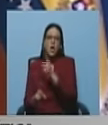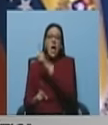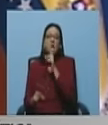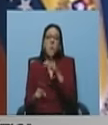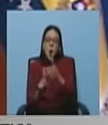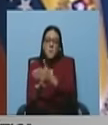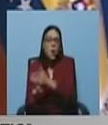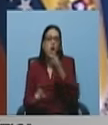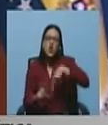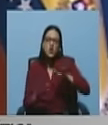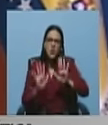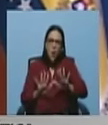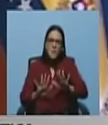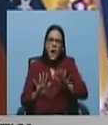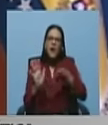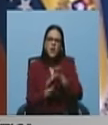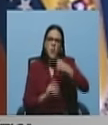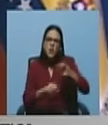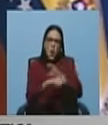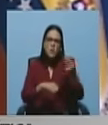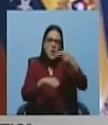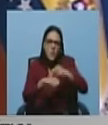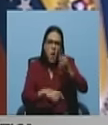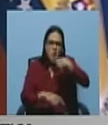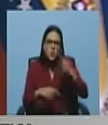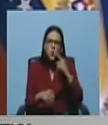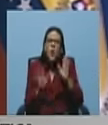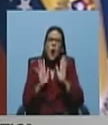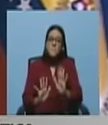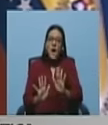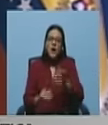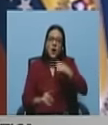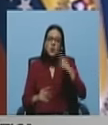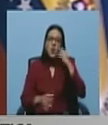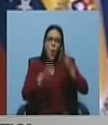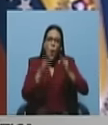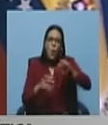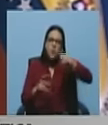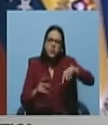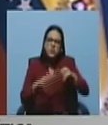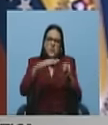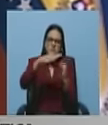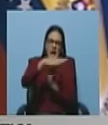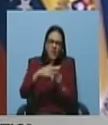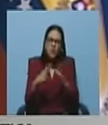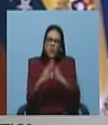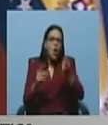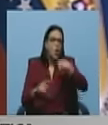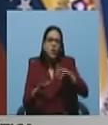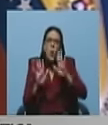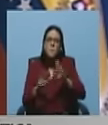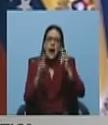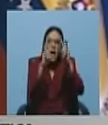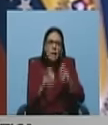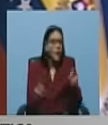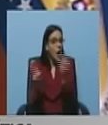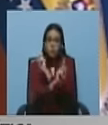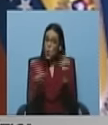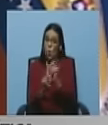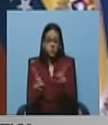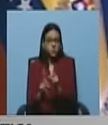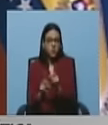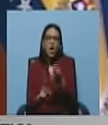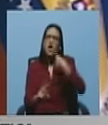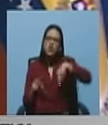gobierno nacional, eso no va a paralizar a los órganos de justicia, eso no va a paralizar ninguna investigación. Nosotros